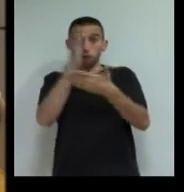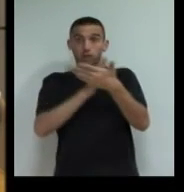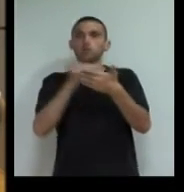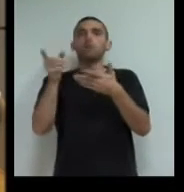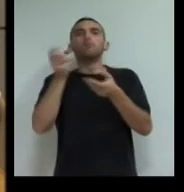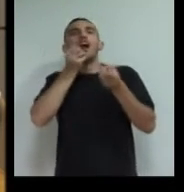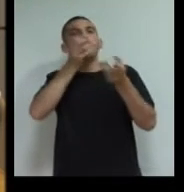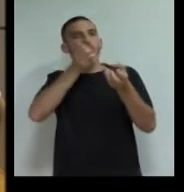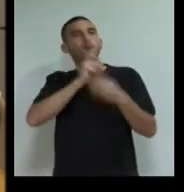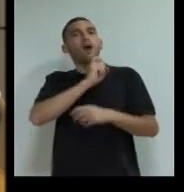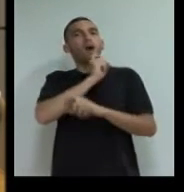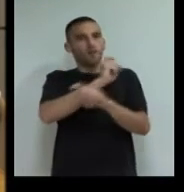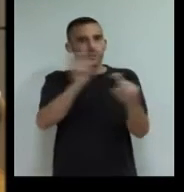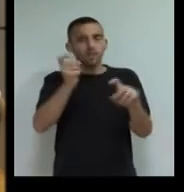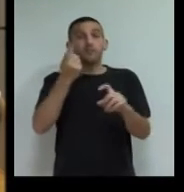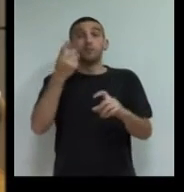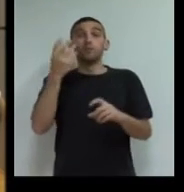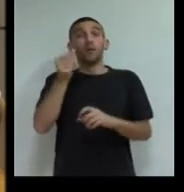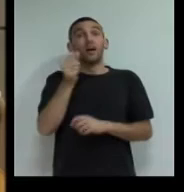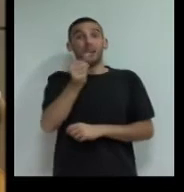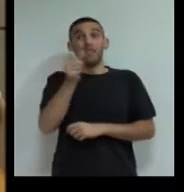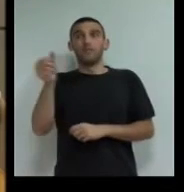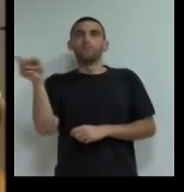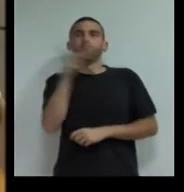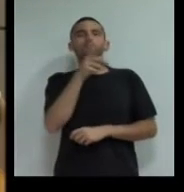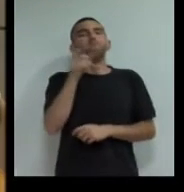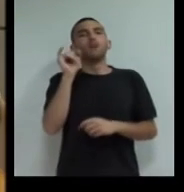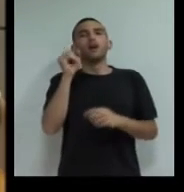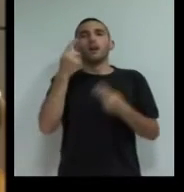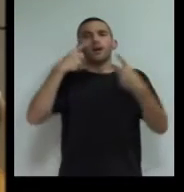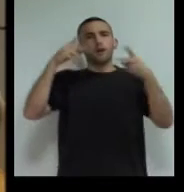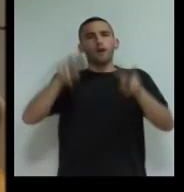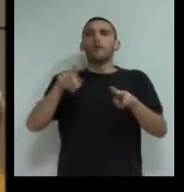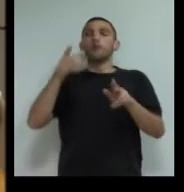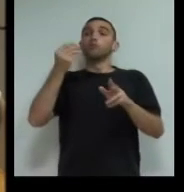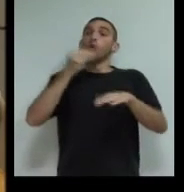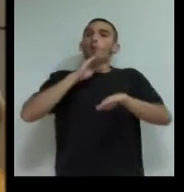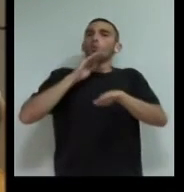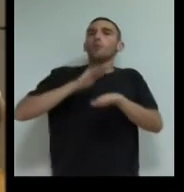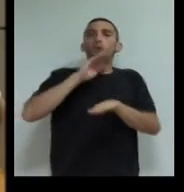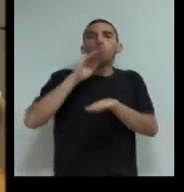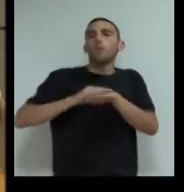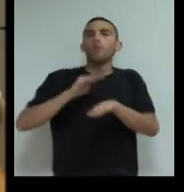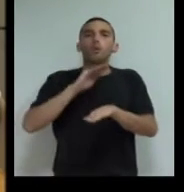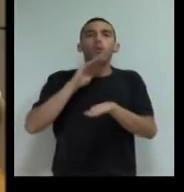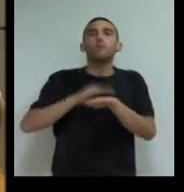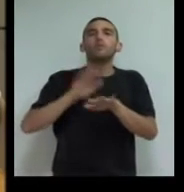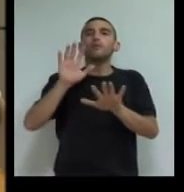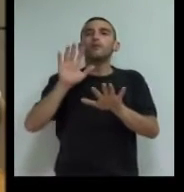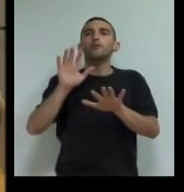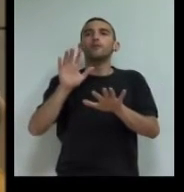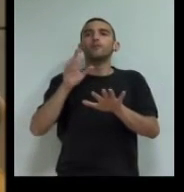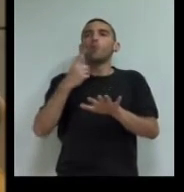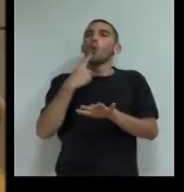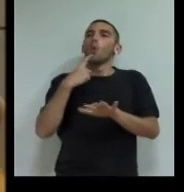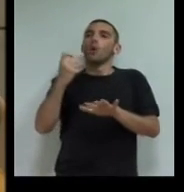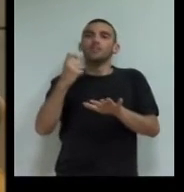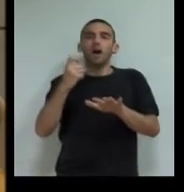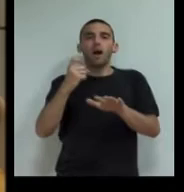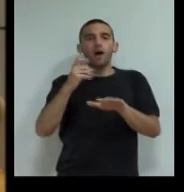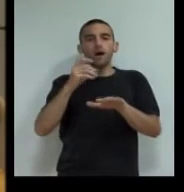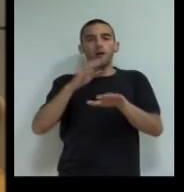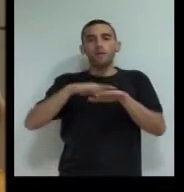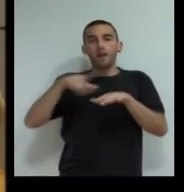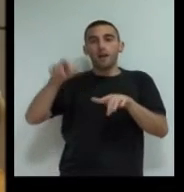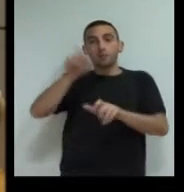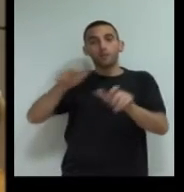cadenas, ellas mismas lo reconocen, que es algo que ellos muchas cumplen, pero no saben llegar. Les cuesta llegar. ¿Querías